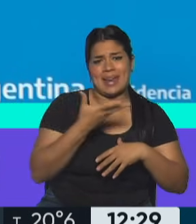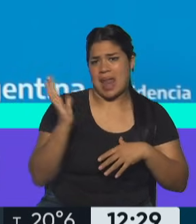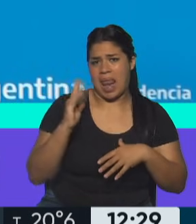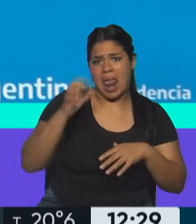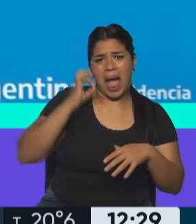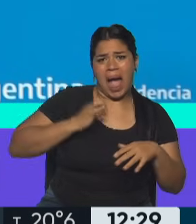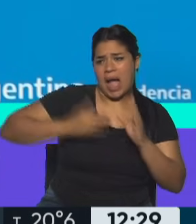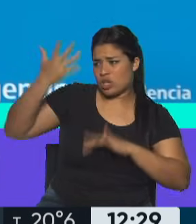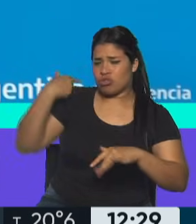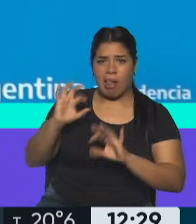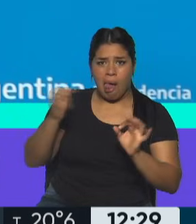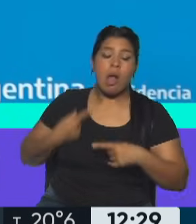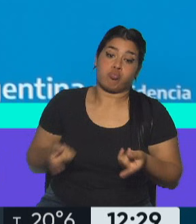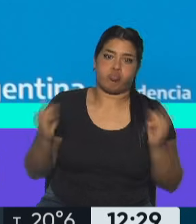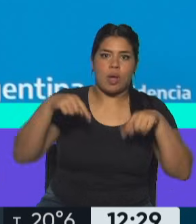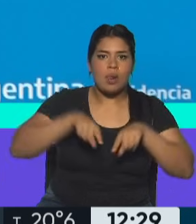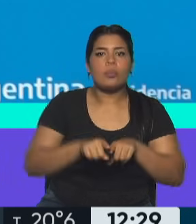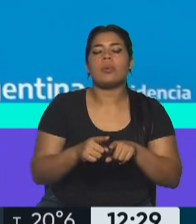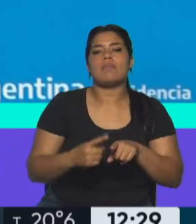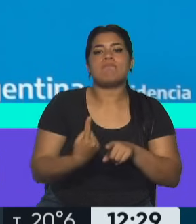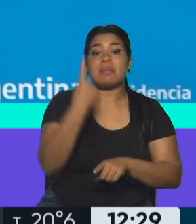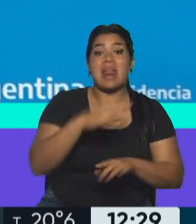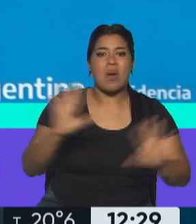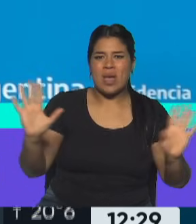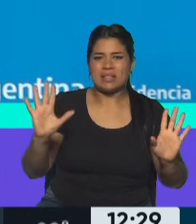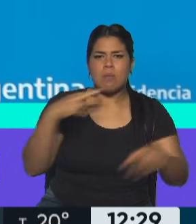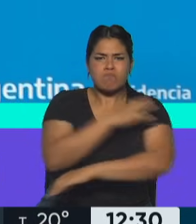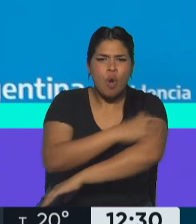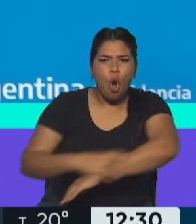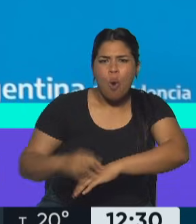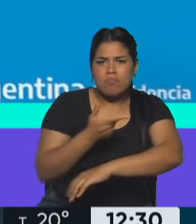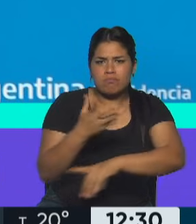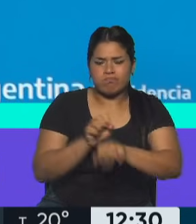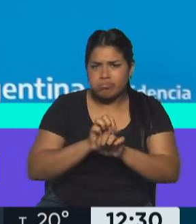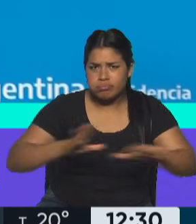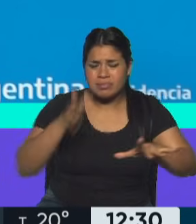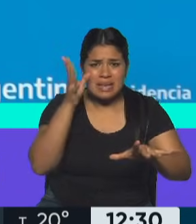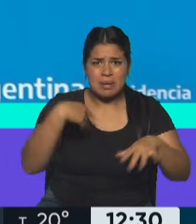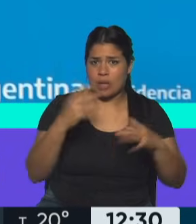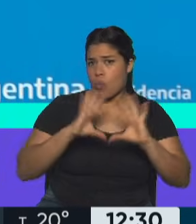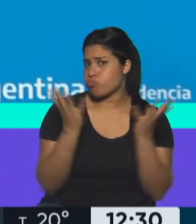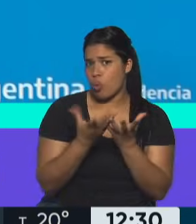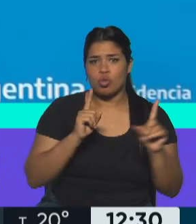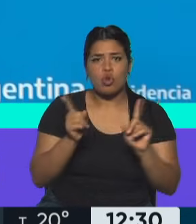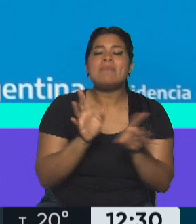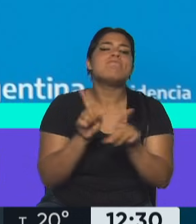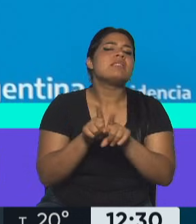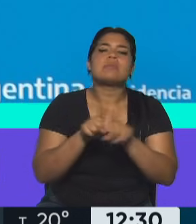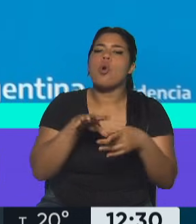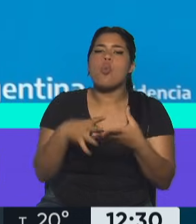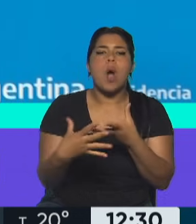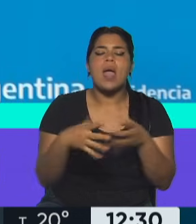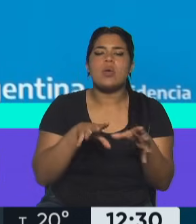vez en más de 20 años subió la pobreza extrema en el mundo. La situación que vive el mundo es una situación de posguerra, después de lo que sucedió